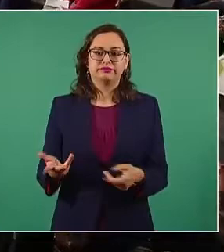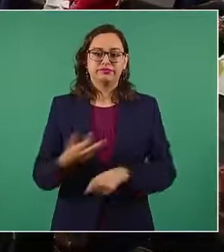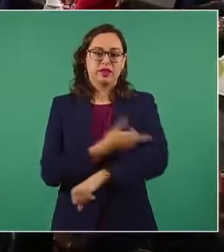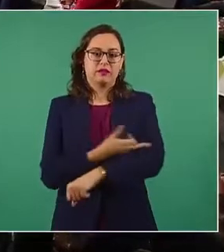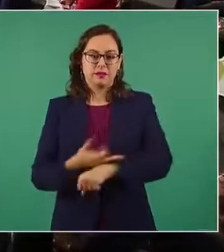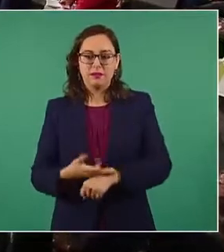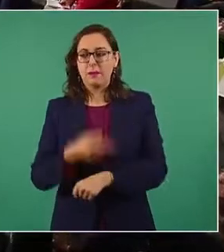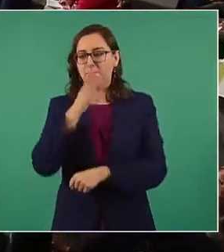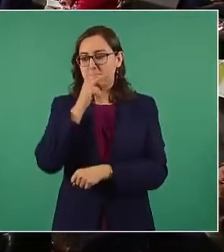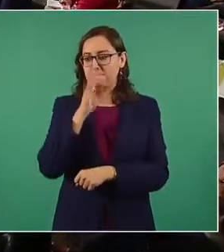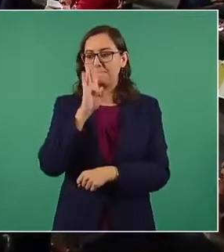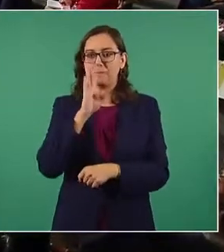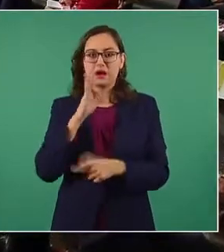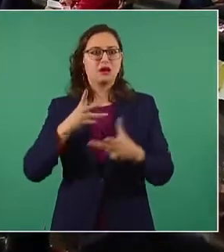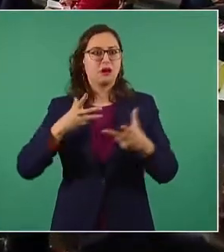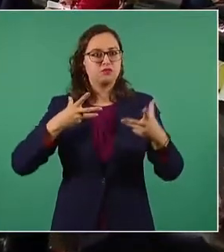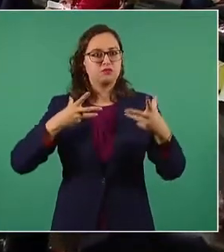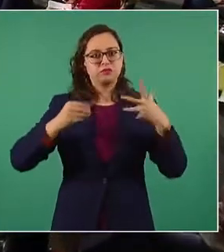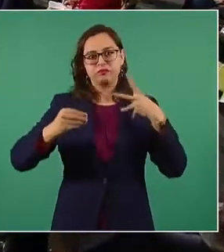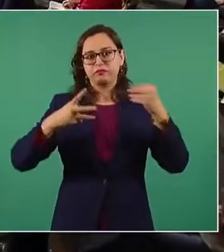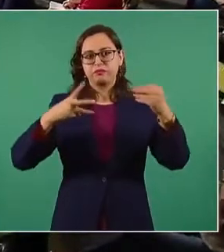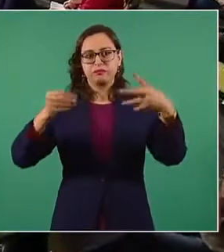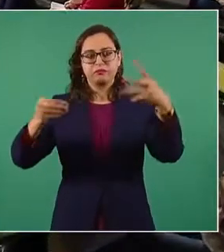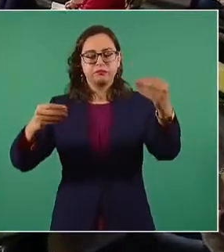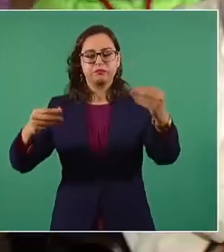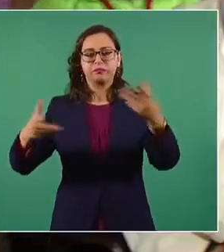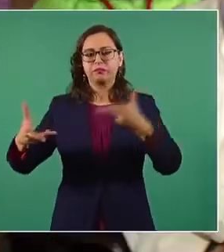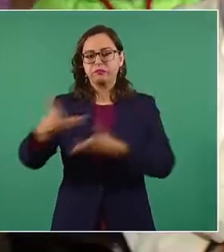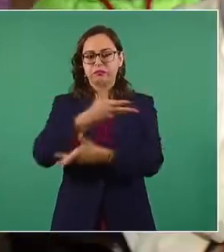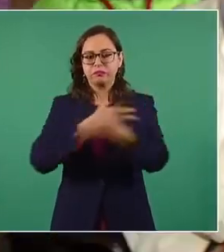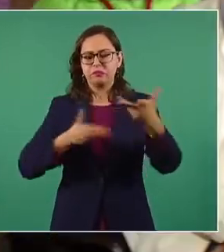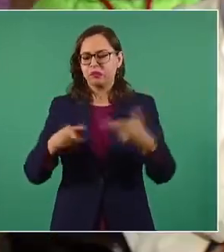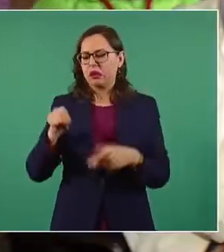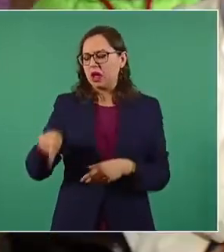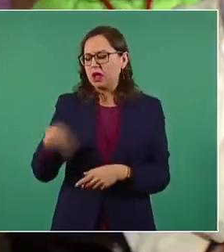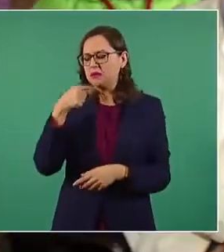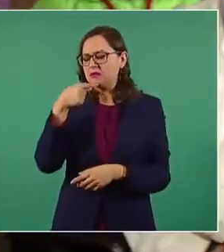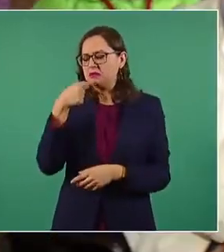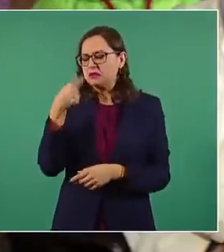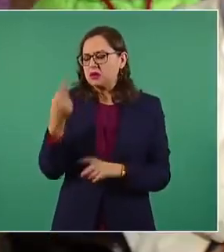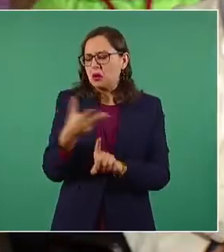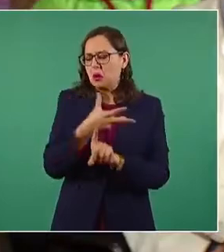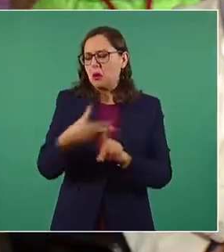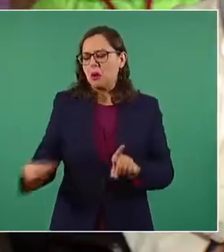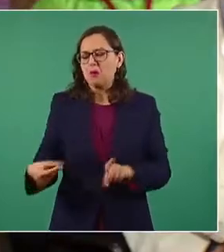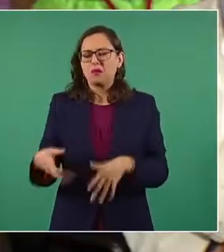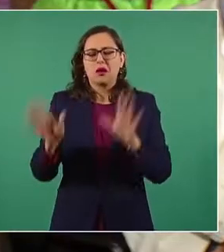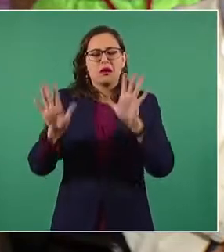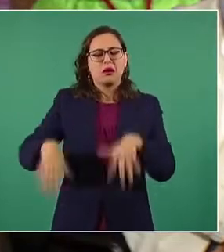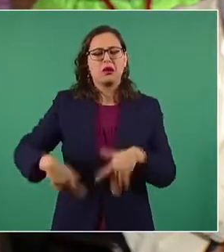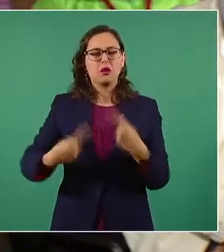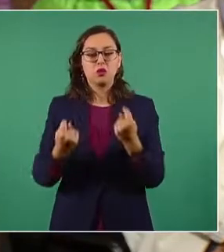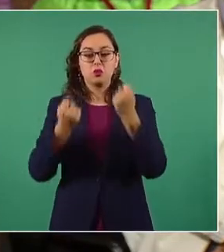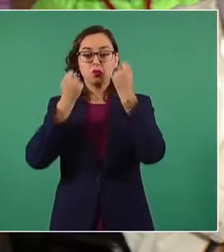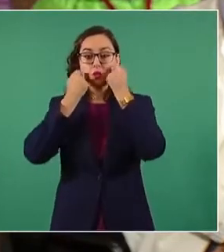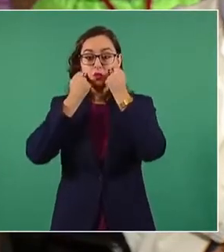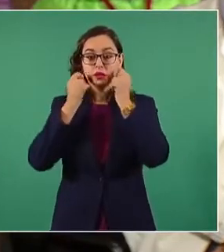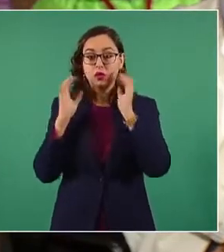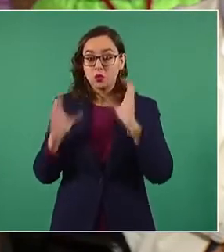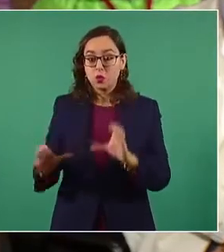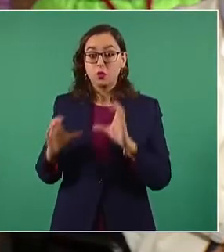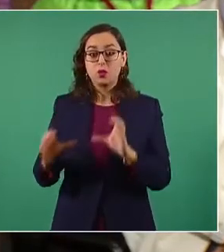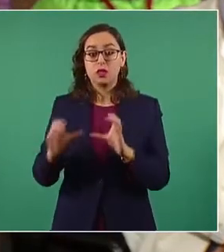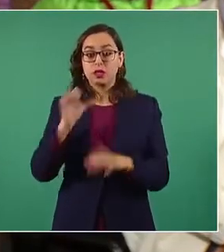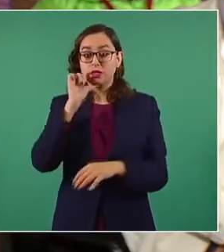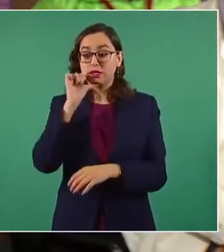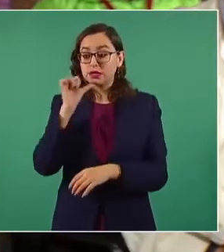los papás, y pues ella pensaba que a los niños no les pegaba fuerte el COVID y pues no tomó las precauciones, es